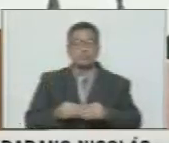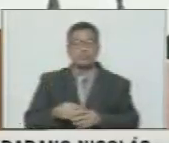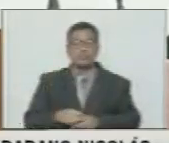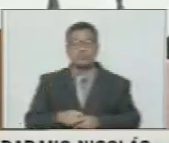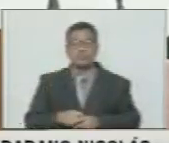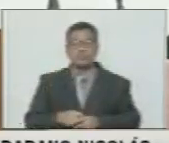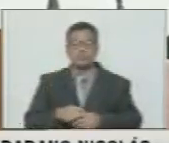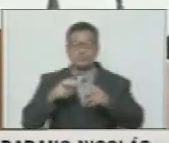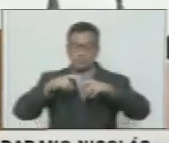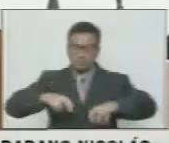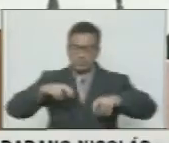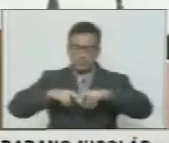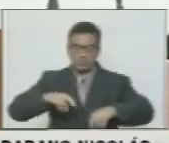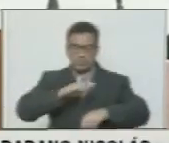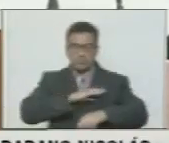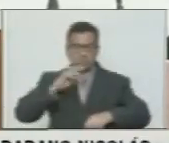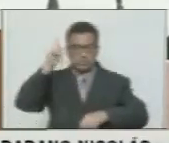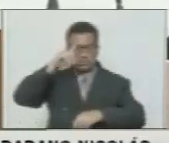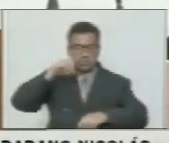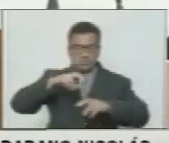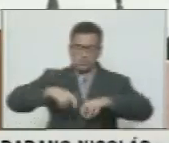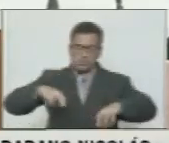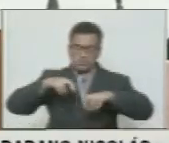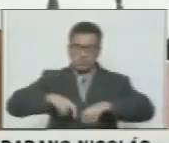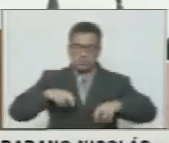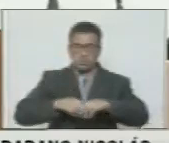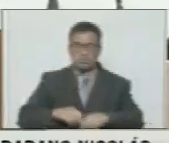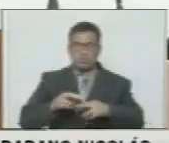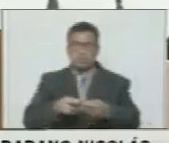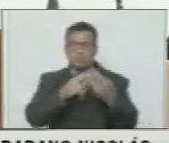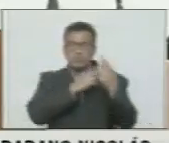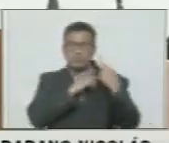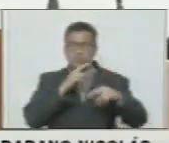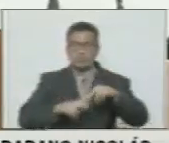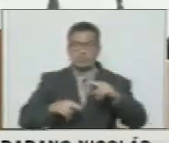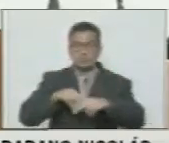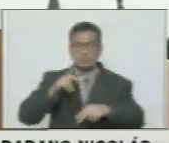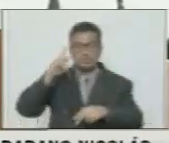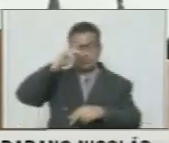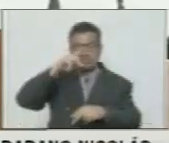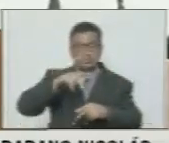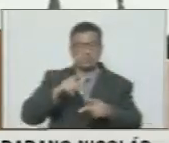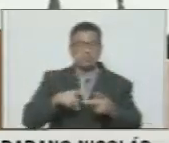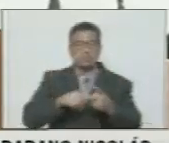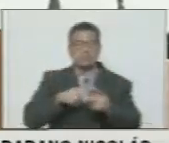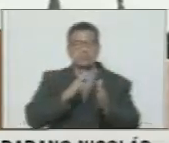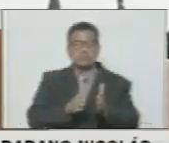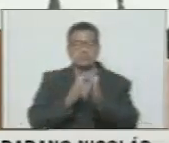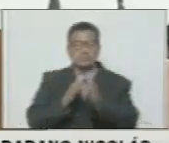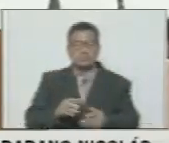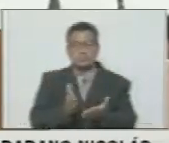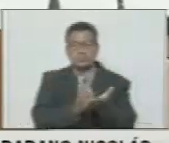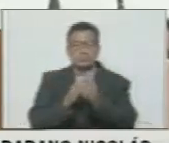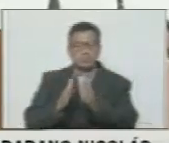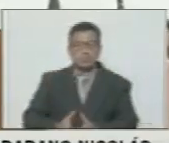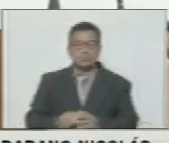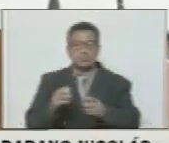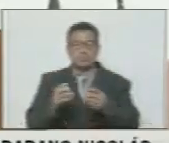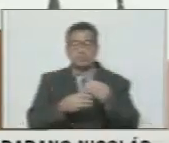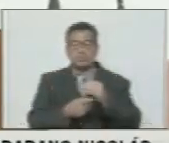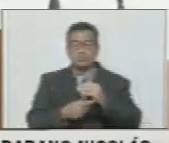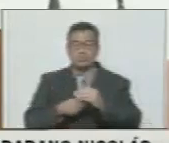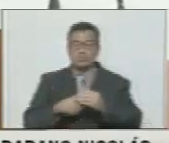metodología, un investigador que se encargó de formar a sus estudiantes en el área de la investigación y